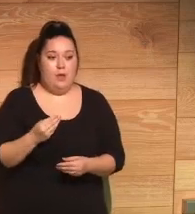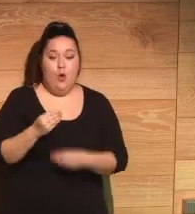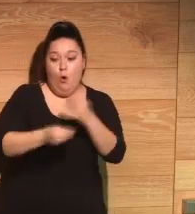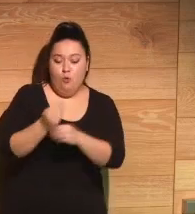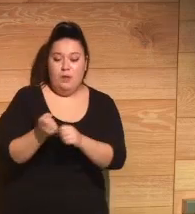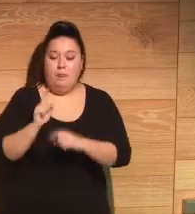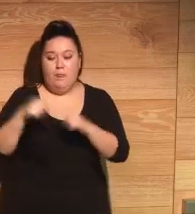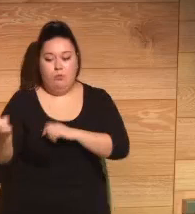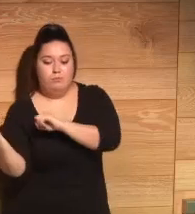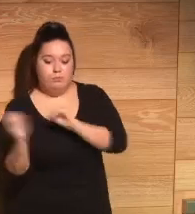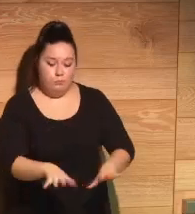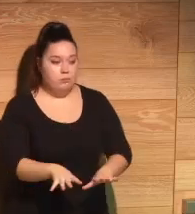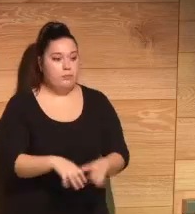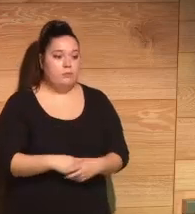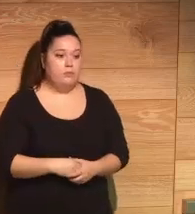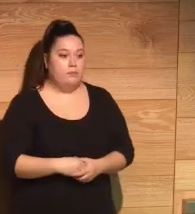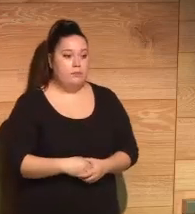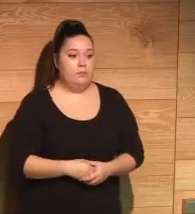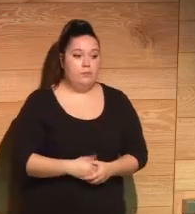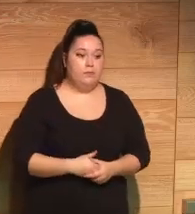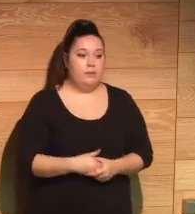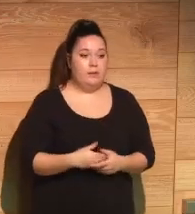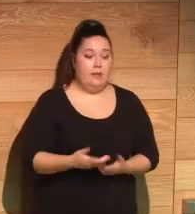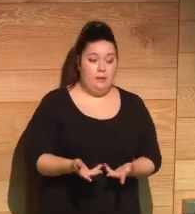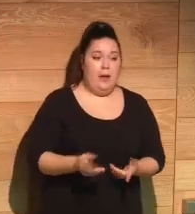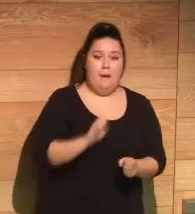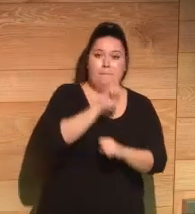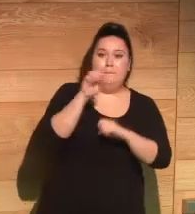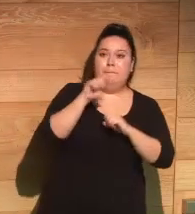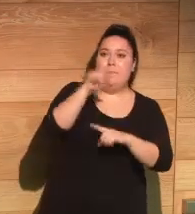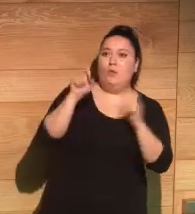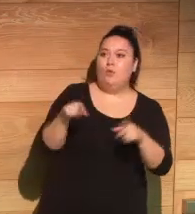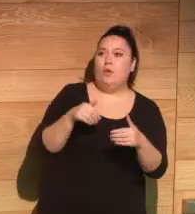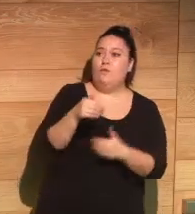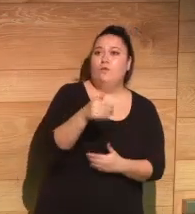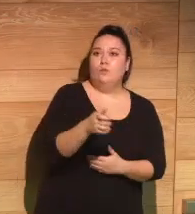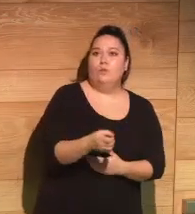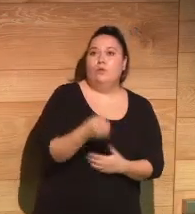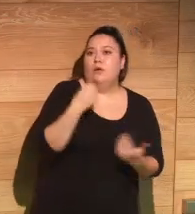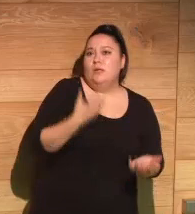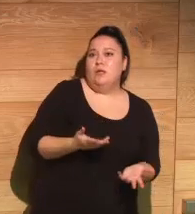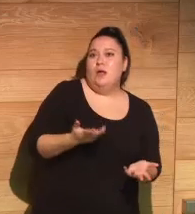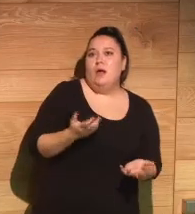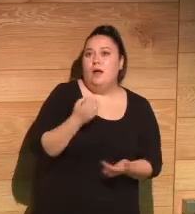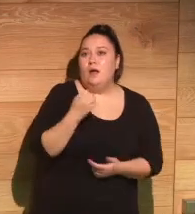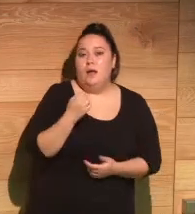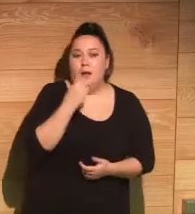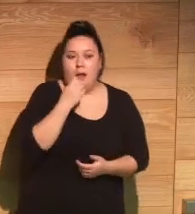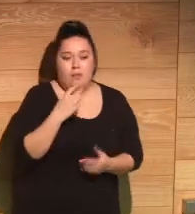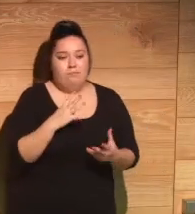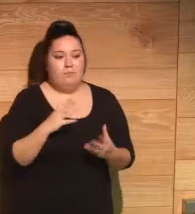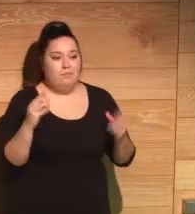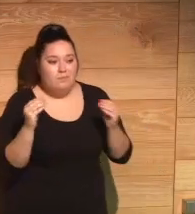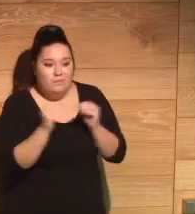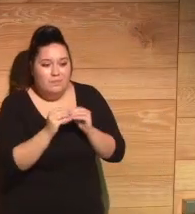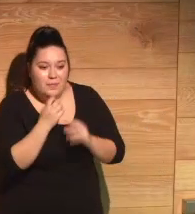la moda, lo que viene, y todo es constantemente la pregunta por el futuro, si vendrá, no vendrá, cómo será de guay, etcétera. ¿Y